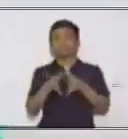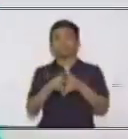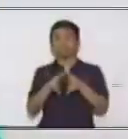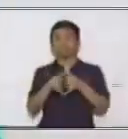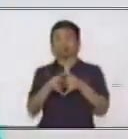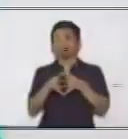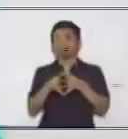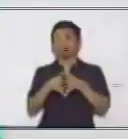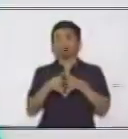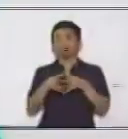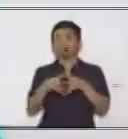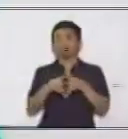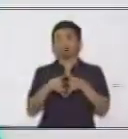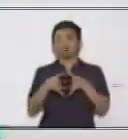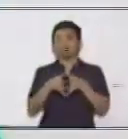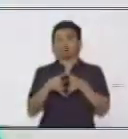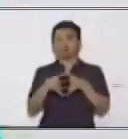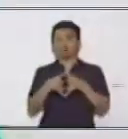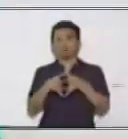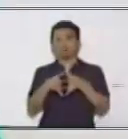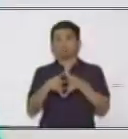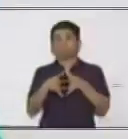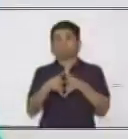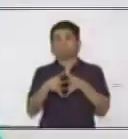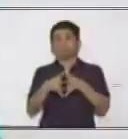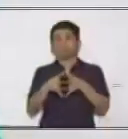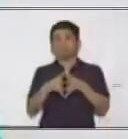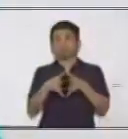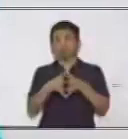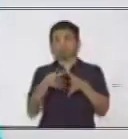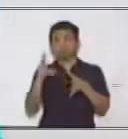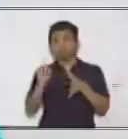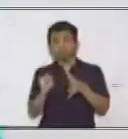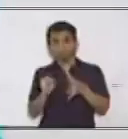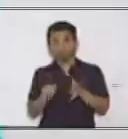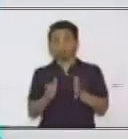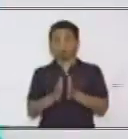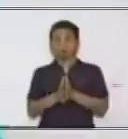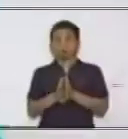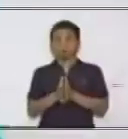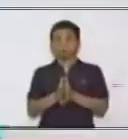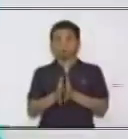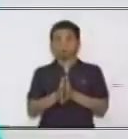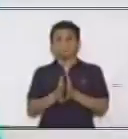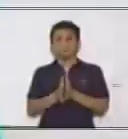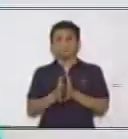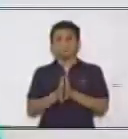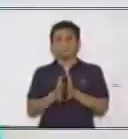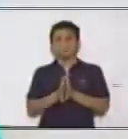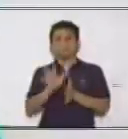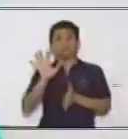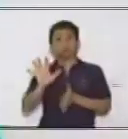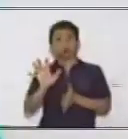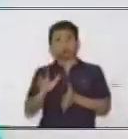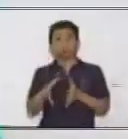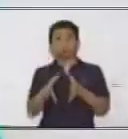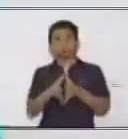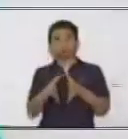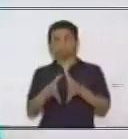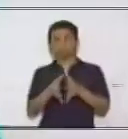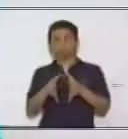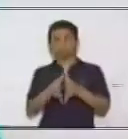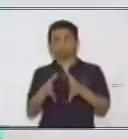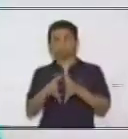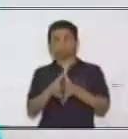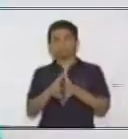vez, 1, 2, 3, 4, 5, hasta llegar a 20. Y por último, enlazamos las manos, no duro, solo